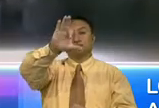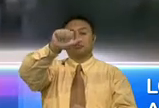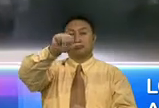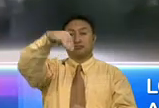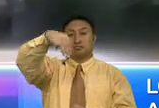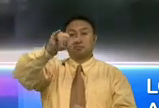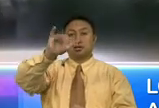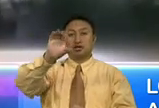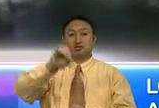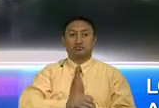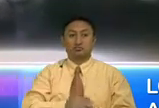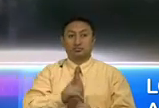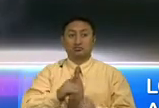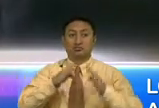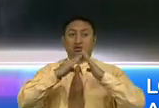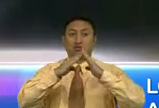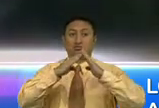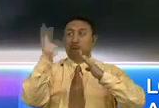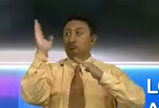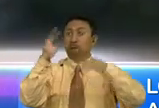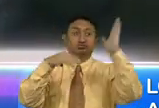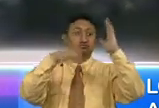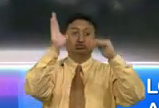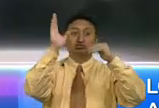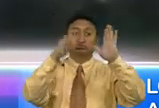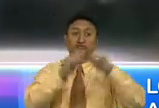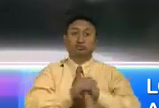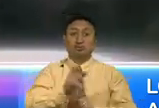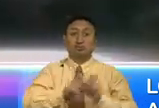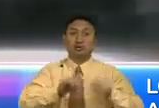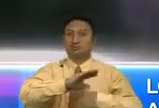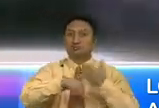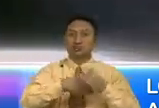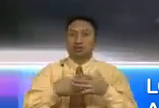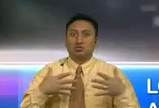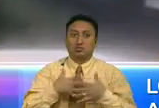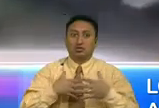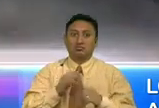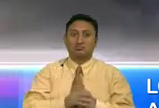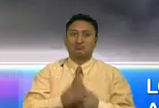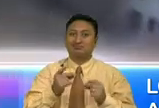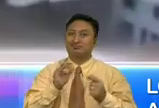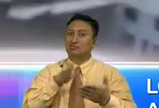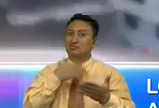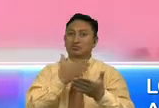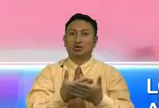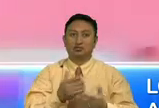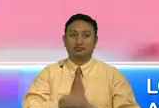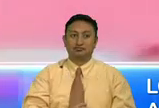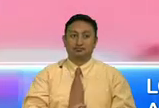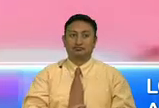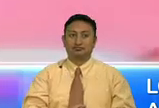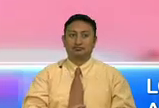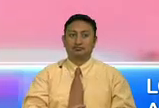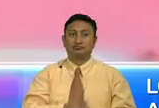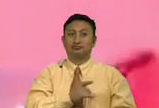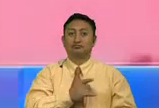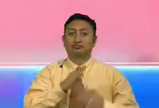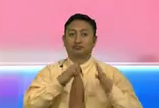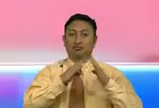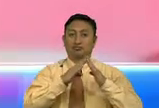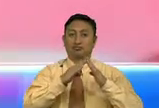varios techos de viviendas, aterrorizando a todos los moradores. El cuerpo de bomberos del sector acudió al llamado de auxilio. Totalmente el techo